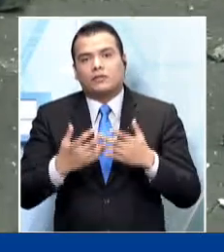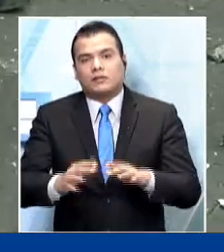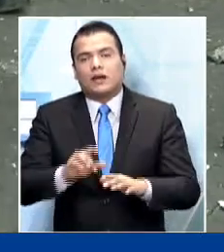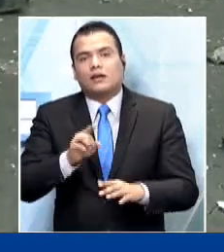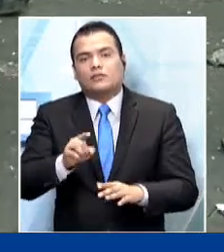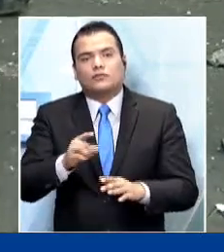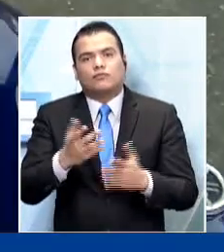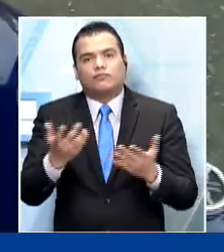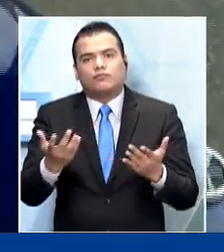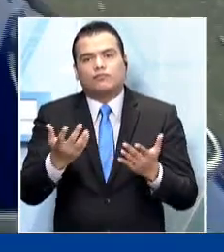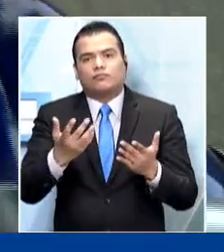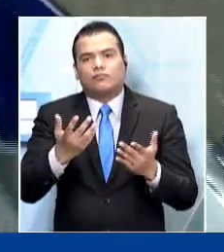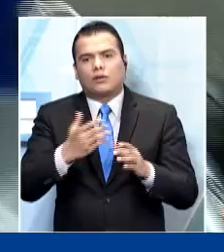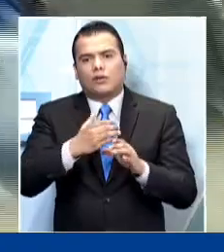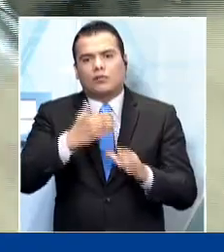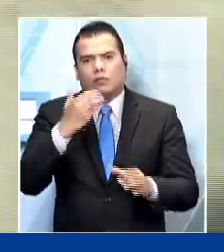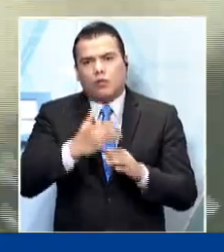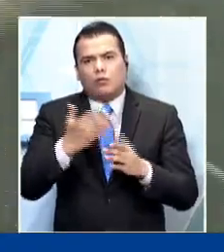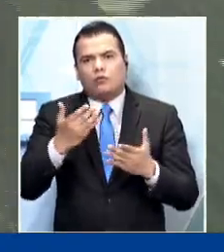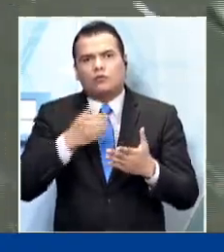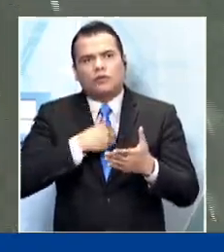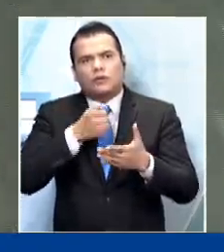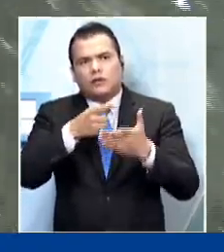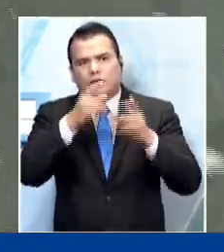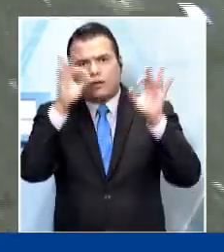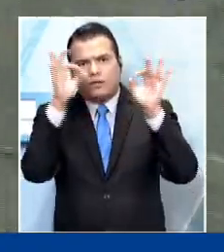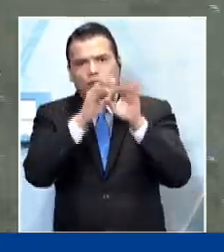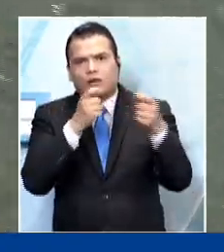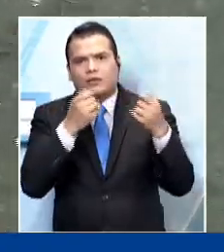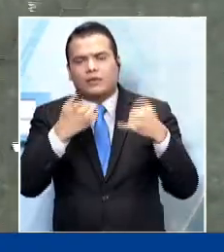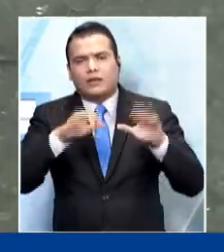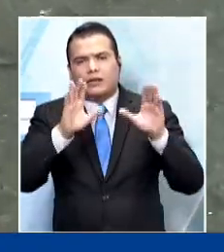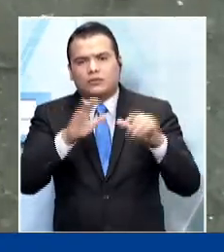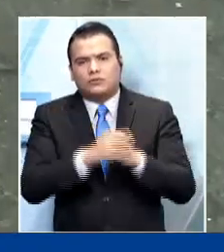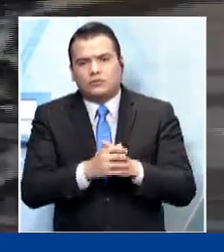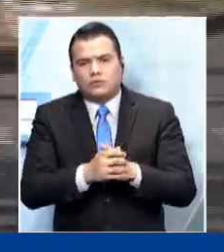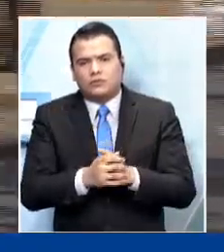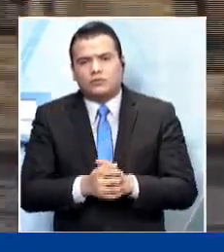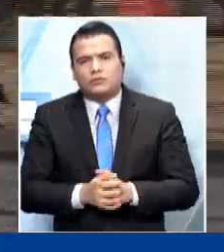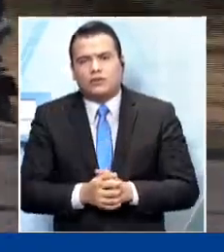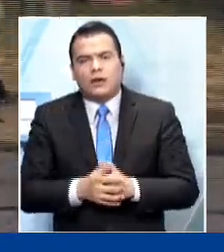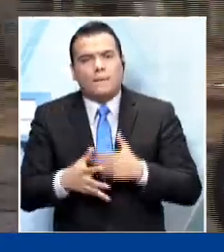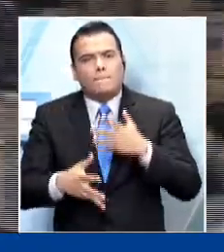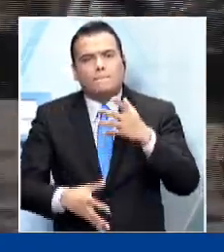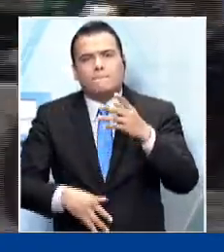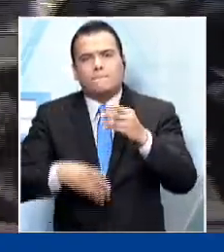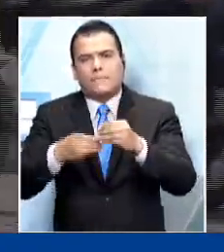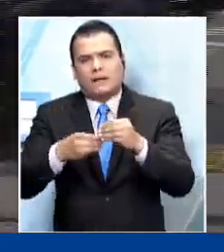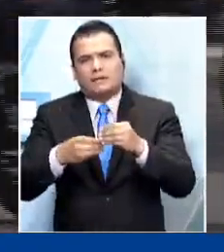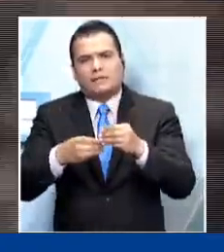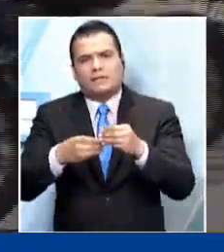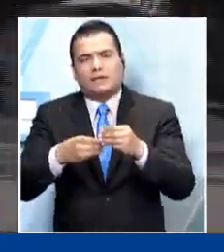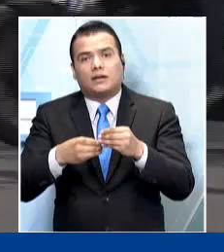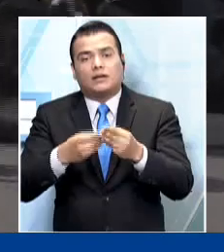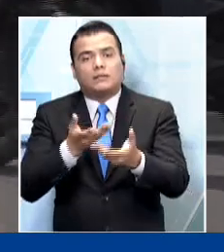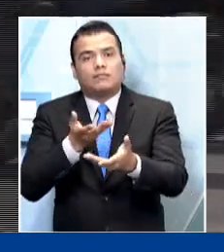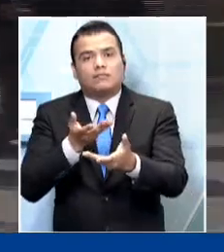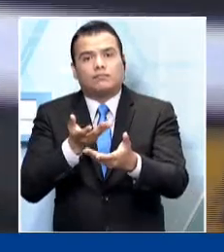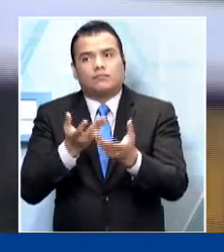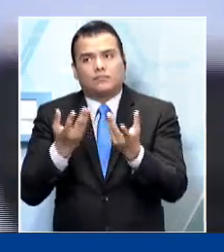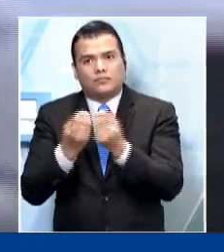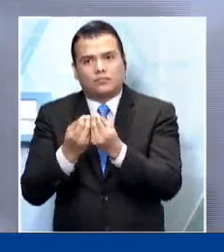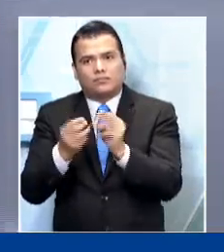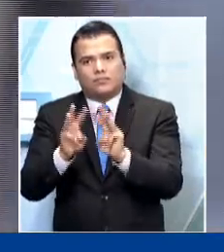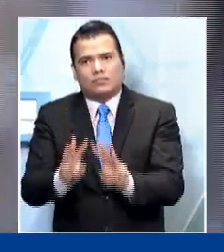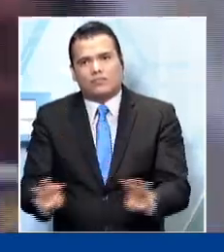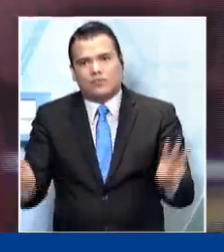transporte público, e igualmente trabajaremos en reducir la severidad de los siniestros a través de la implementación de las recomendaciones de la Organización